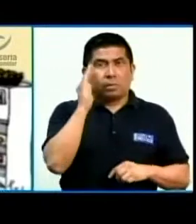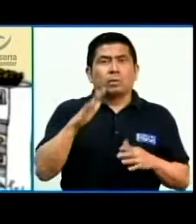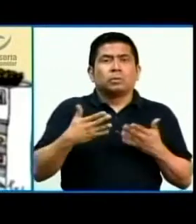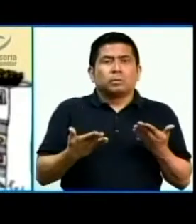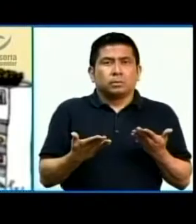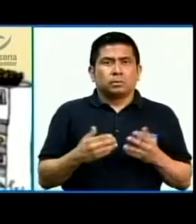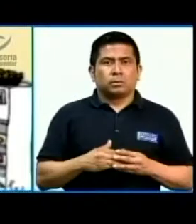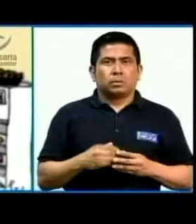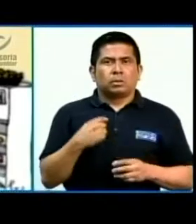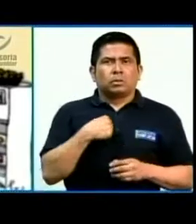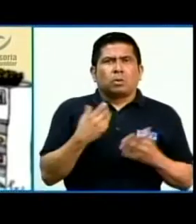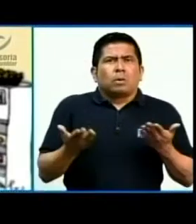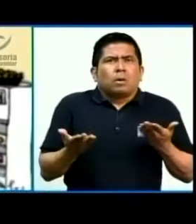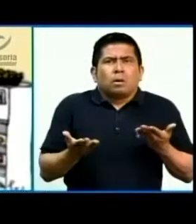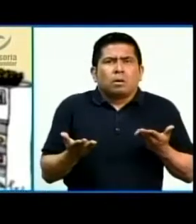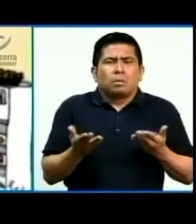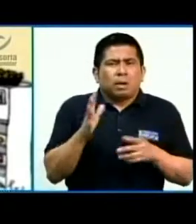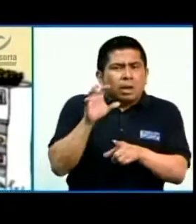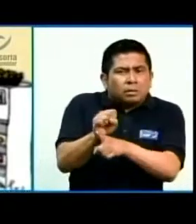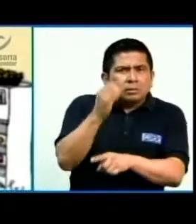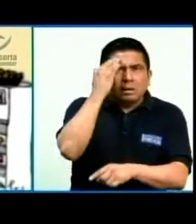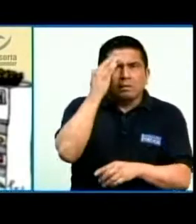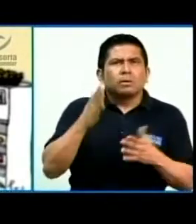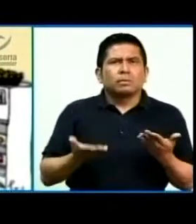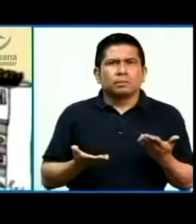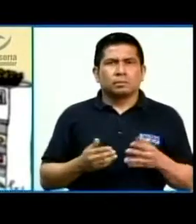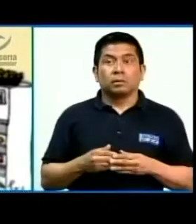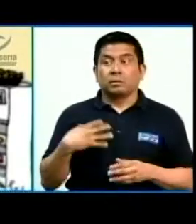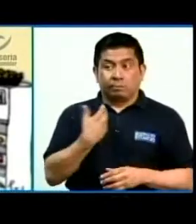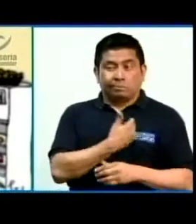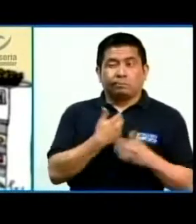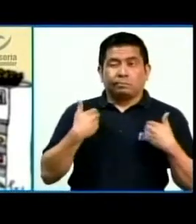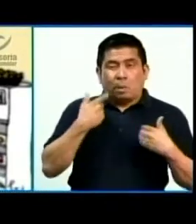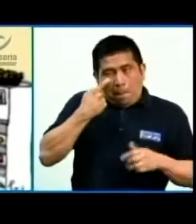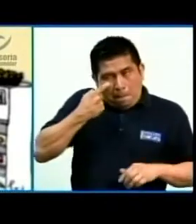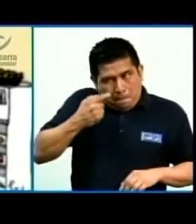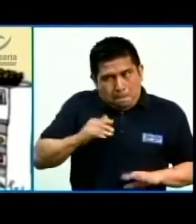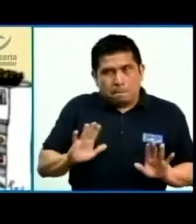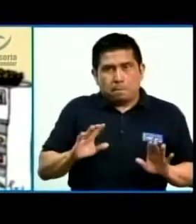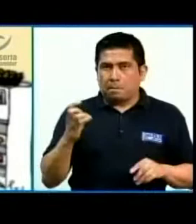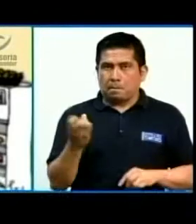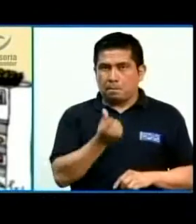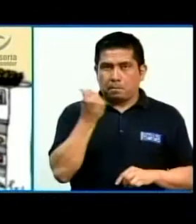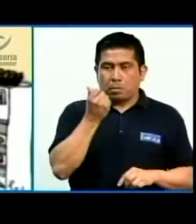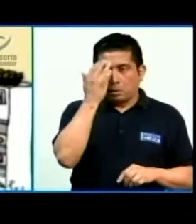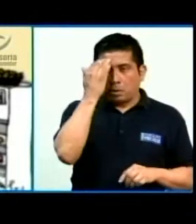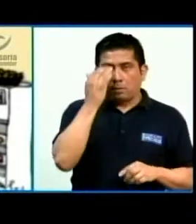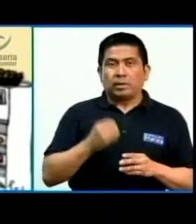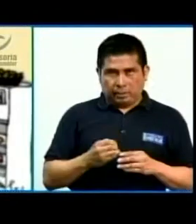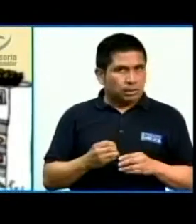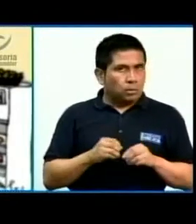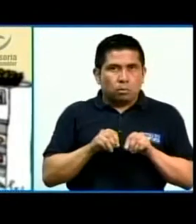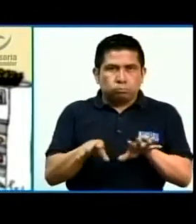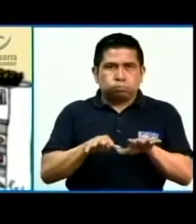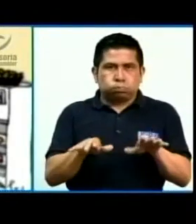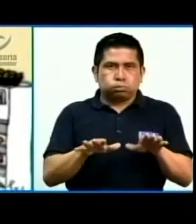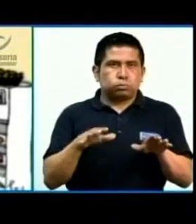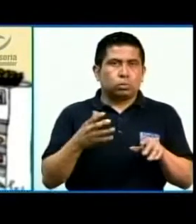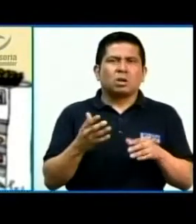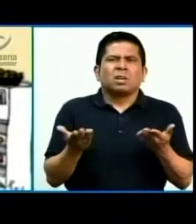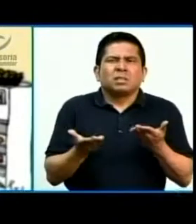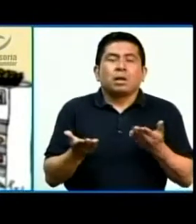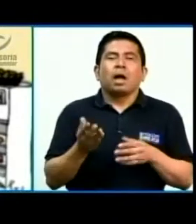Prudy. ¿Y entonces cómo hago para identificarlas? Tenemos que realizar una prueba rápida para ver si hay